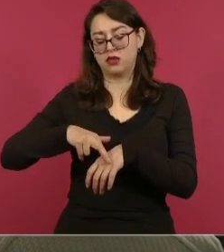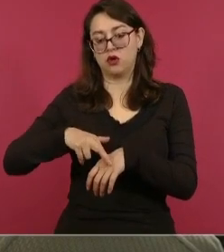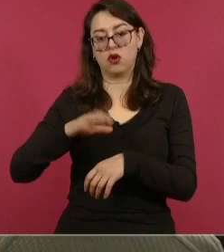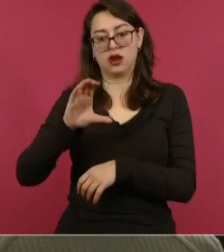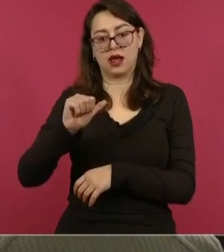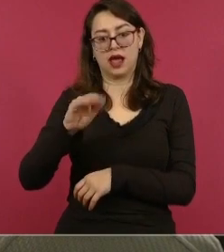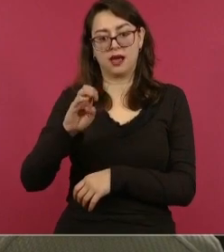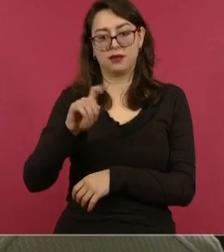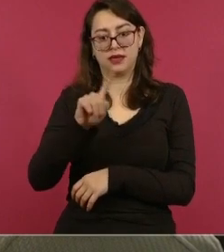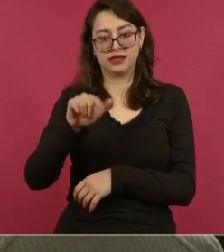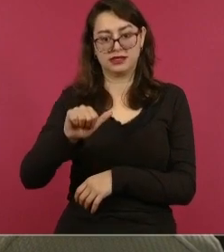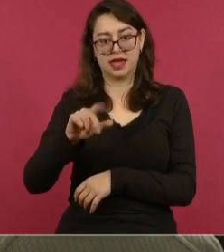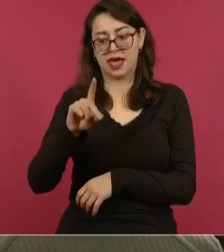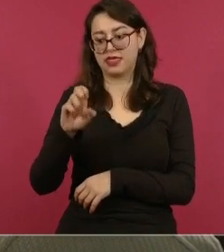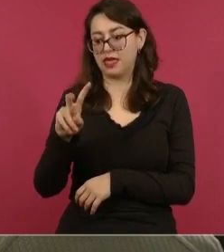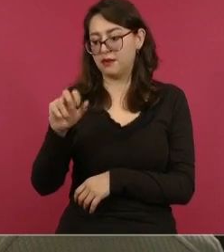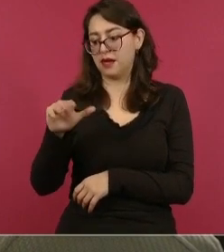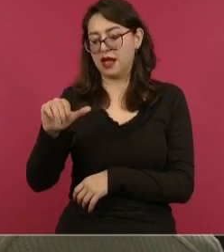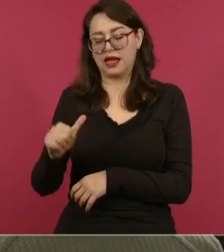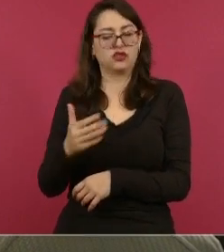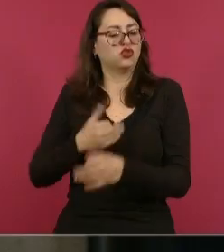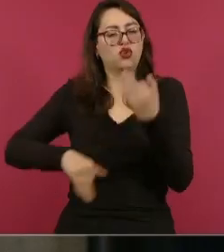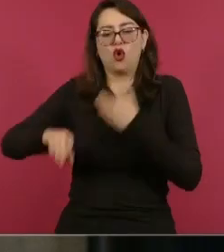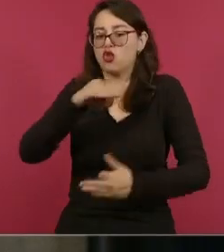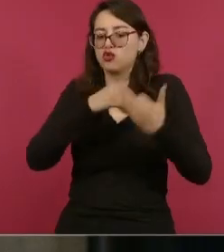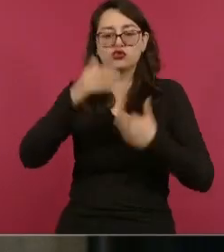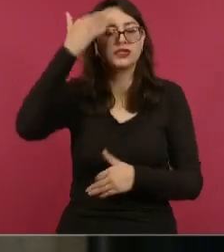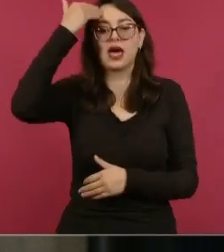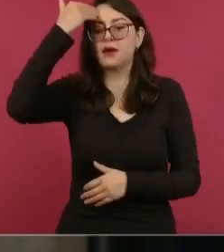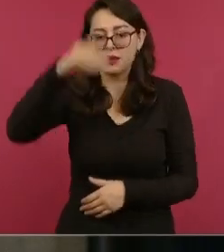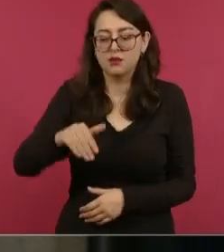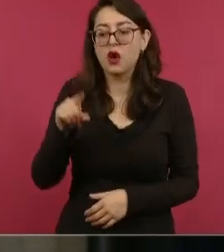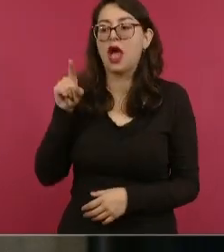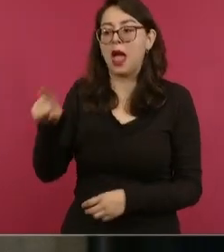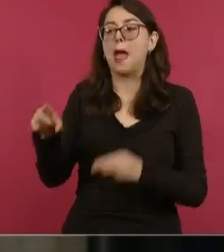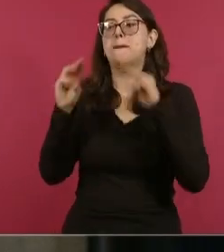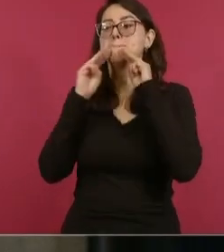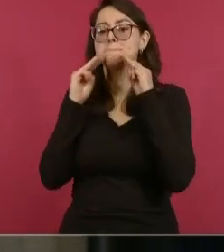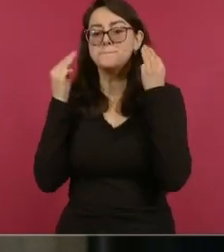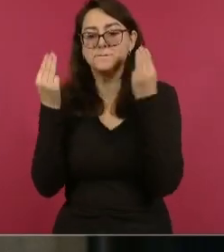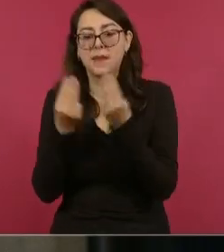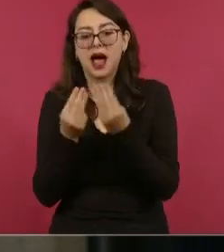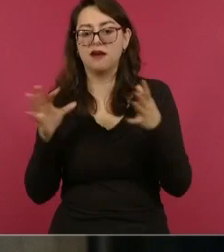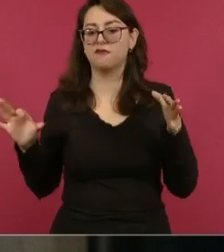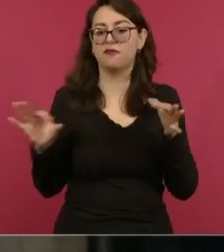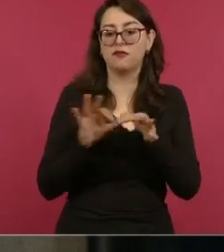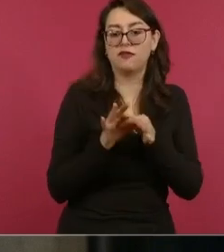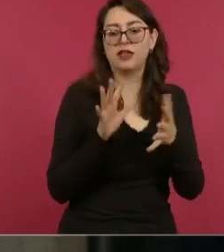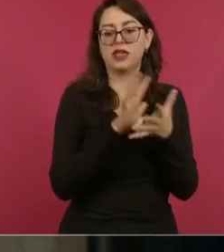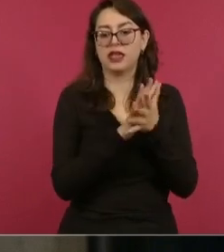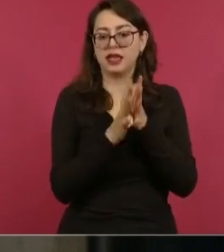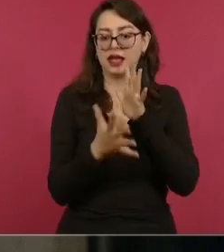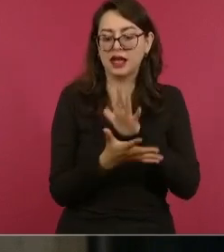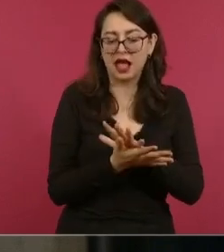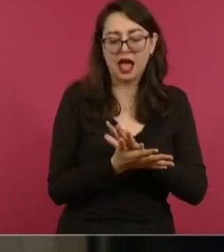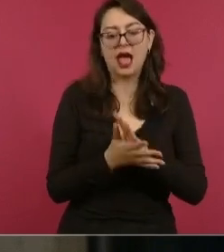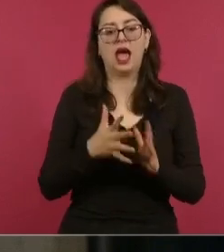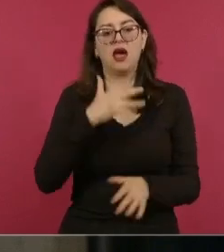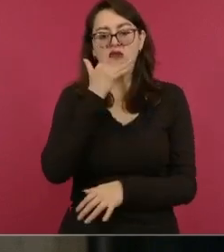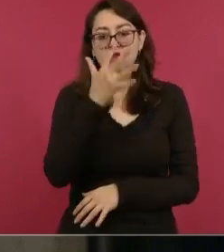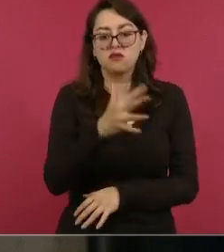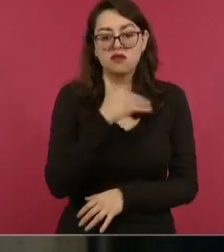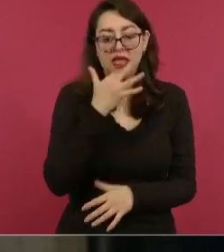y es relacionado con el crimen organizado, la extorsión y despojo de varios empresarios, tanto en Tamaulipas como en